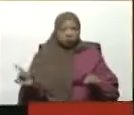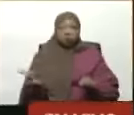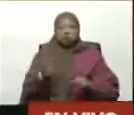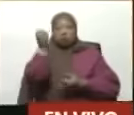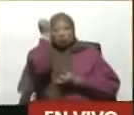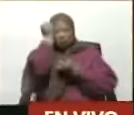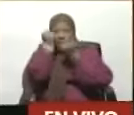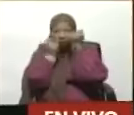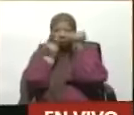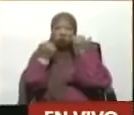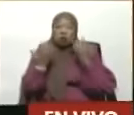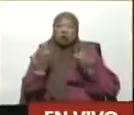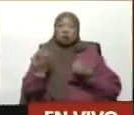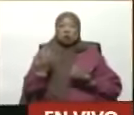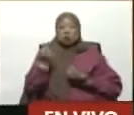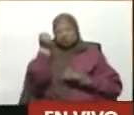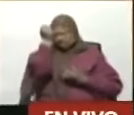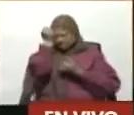¿Cómo se llama esto?